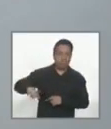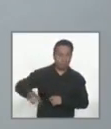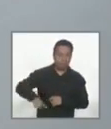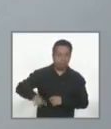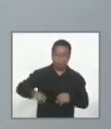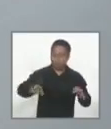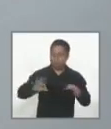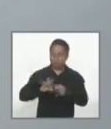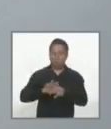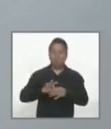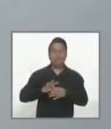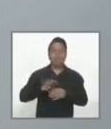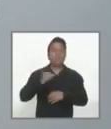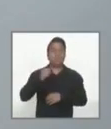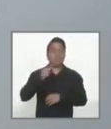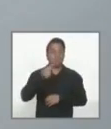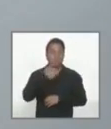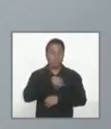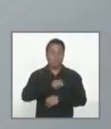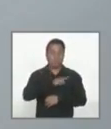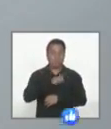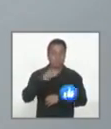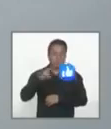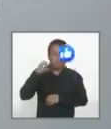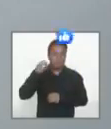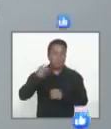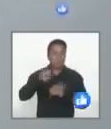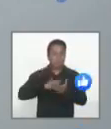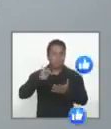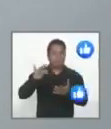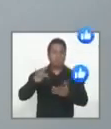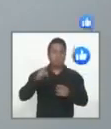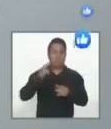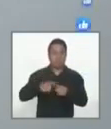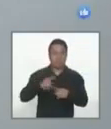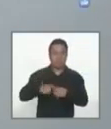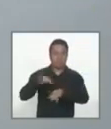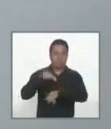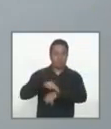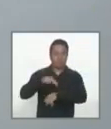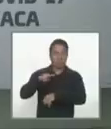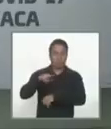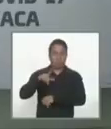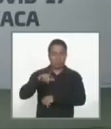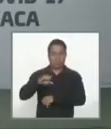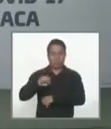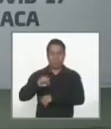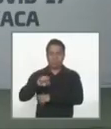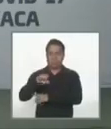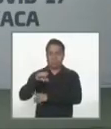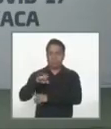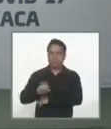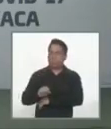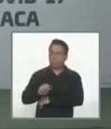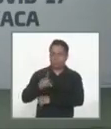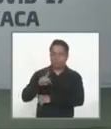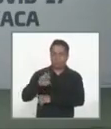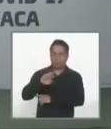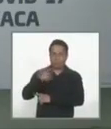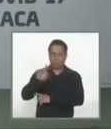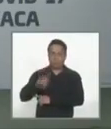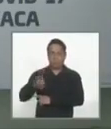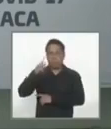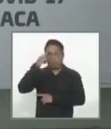de salud de Oaxaca. En esta ocasión queremos agradecer también la presencia del doctor Ulises Pérez Carrera. Él es médico especialista